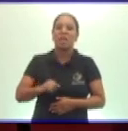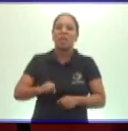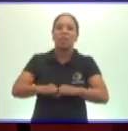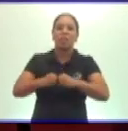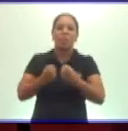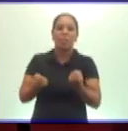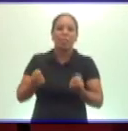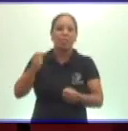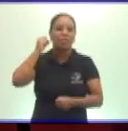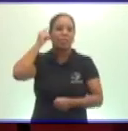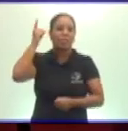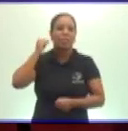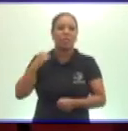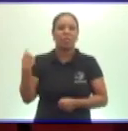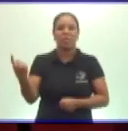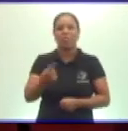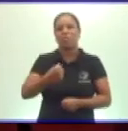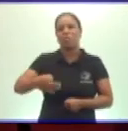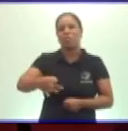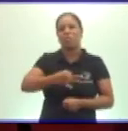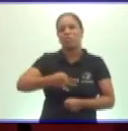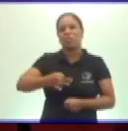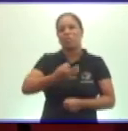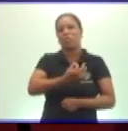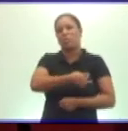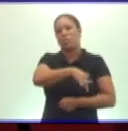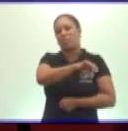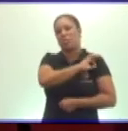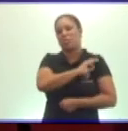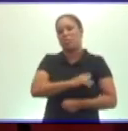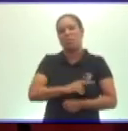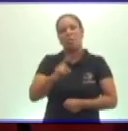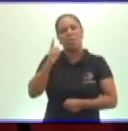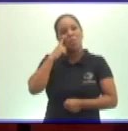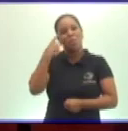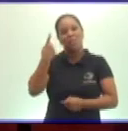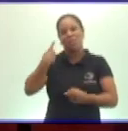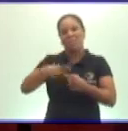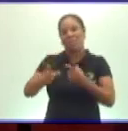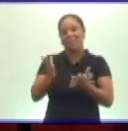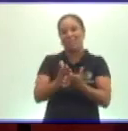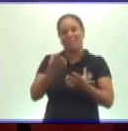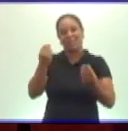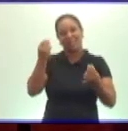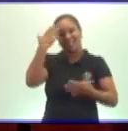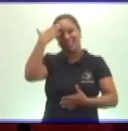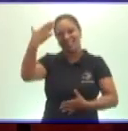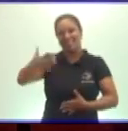nuestra sociedad, a nuestros pueblos, a nuestros jóvenes. Nos vemos en una próxima emisión. Muchas gracias.